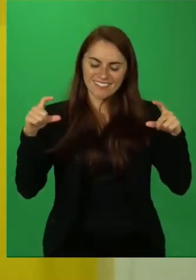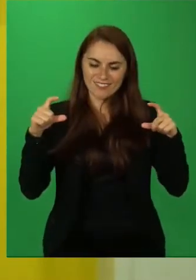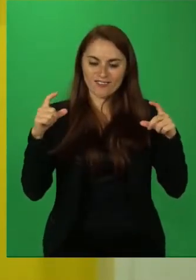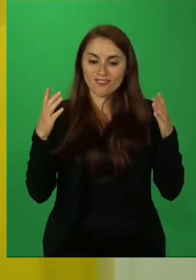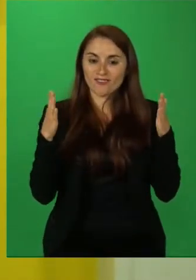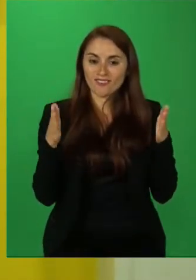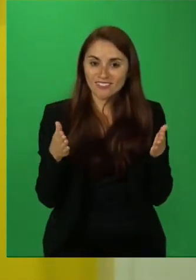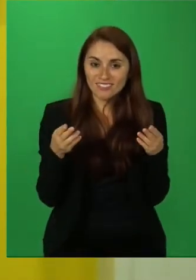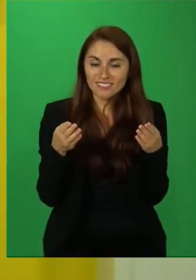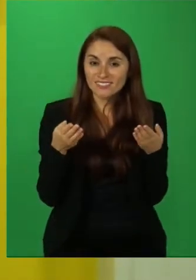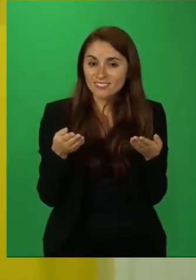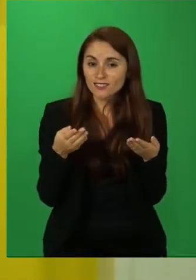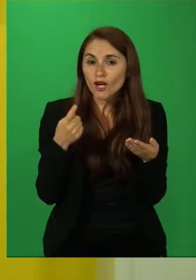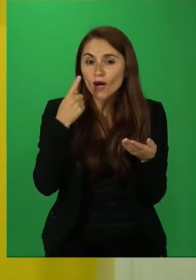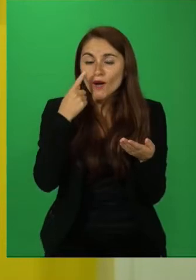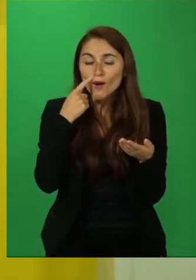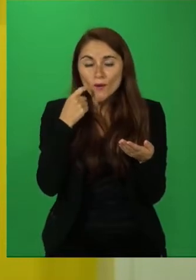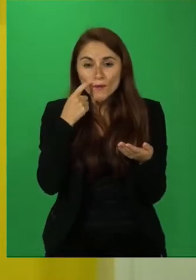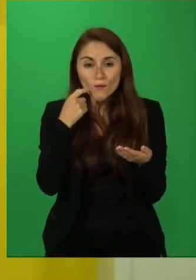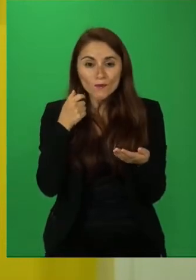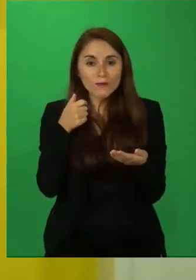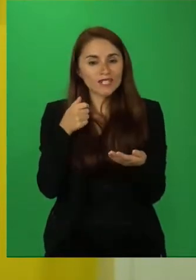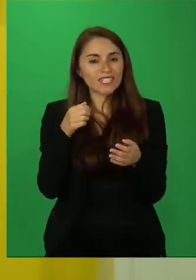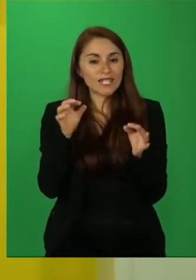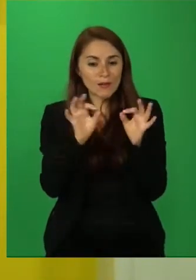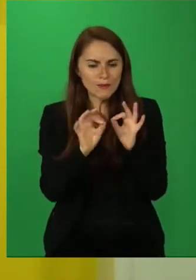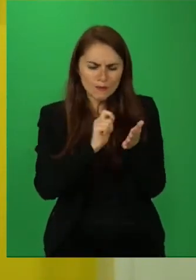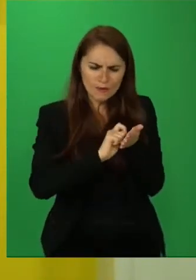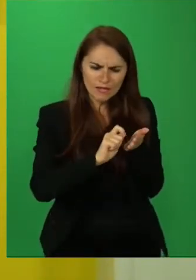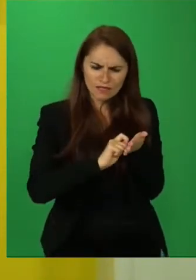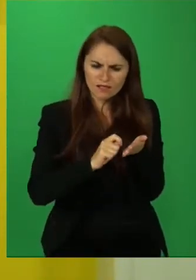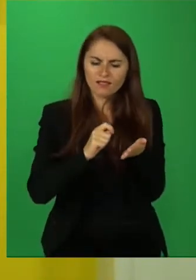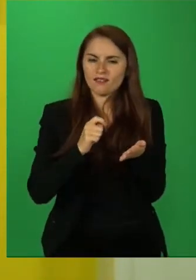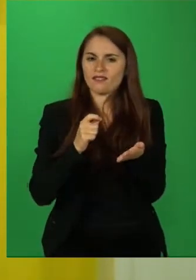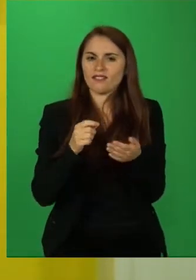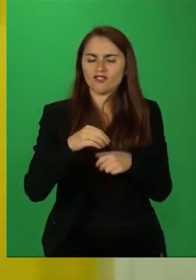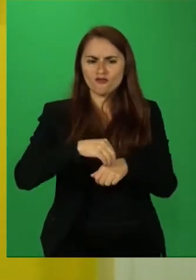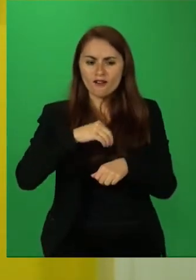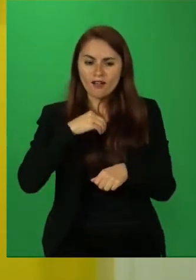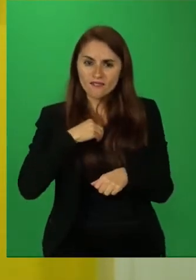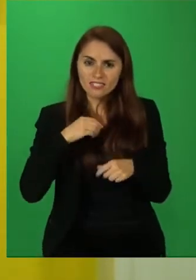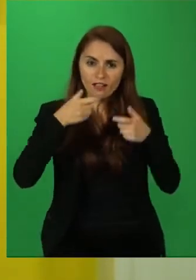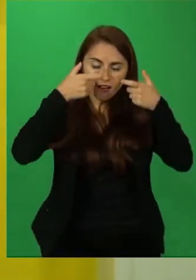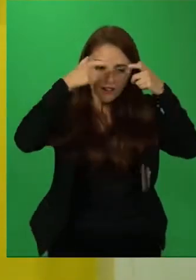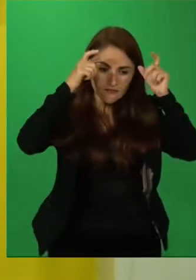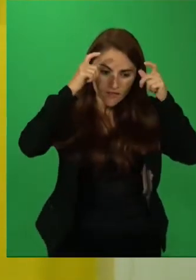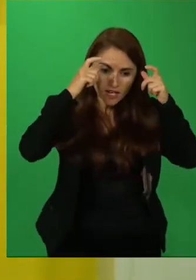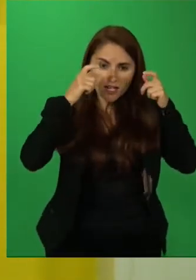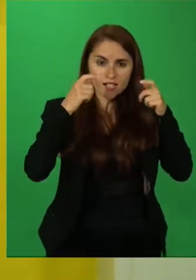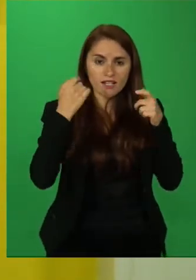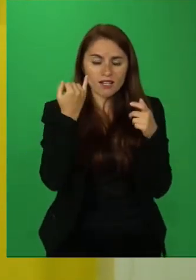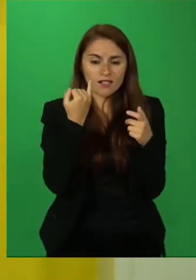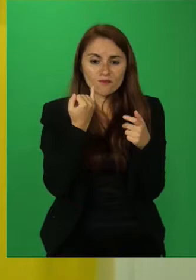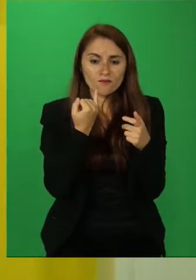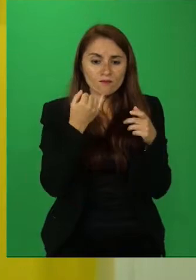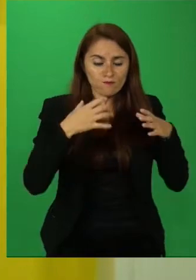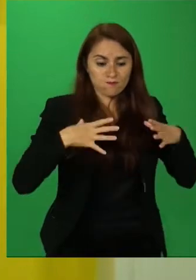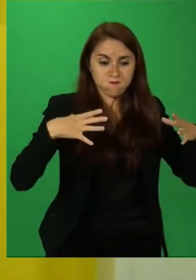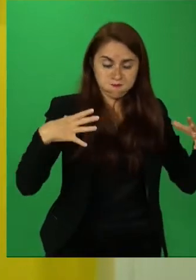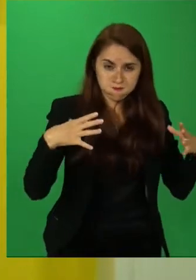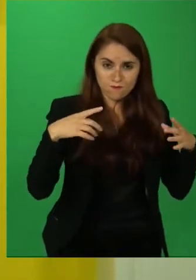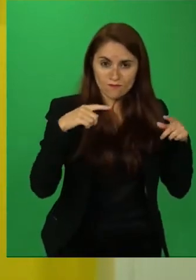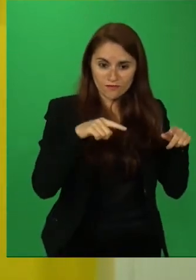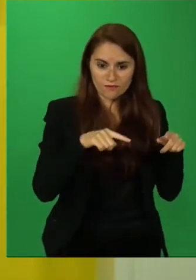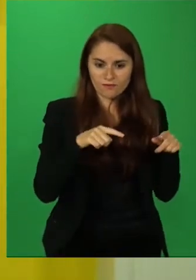en realidad el señor Isidoro Loy no está tratando de decirnos que las vacas flacas del campo, gordas, perdón,